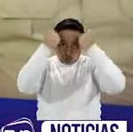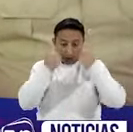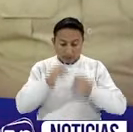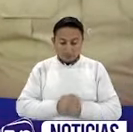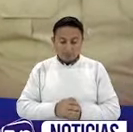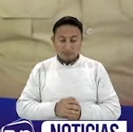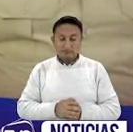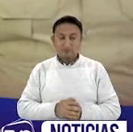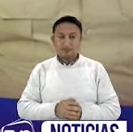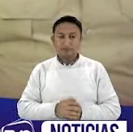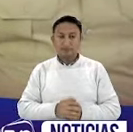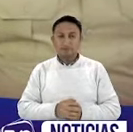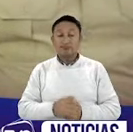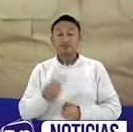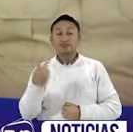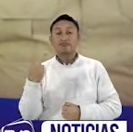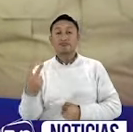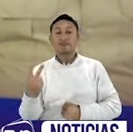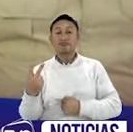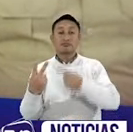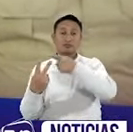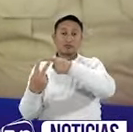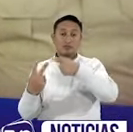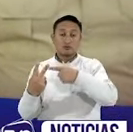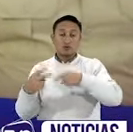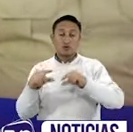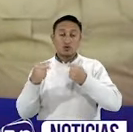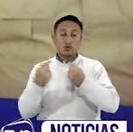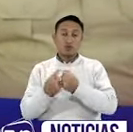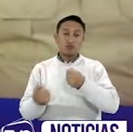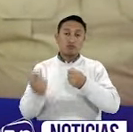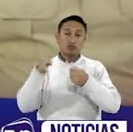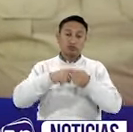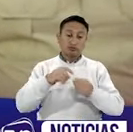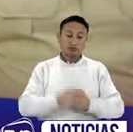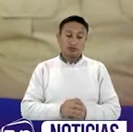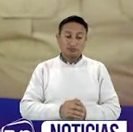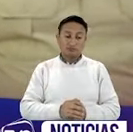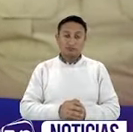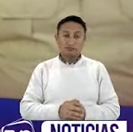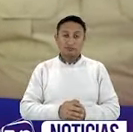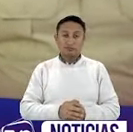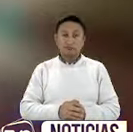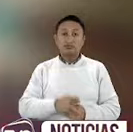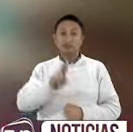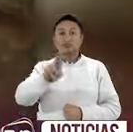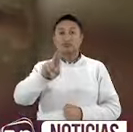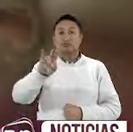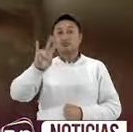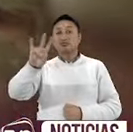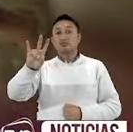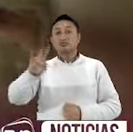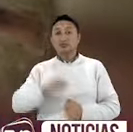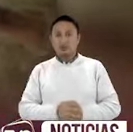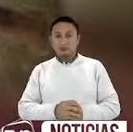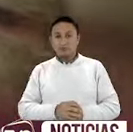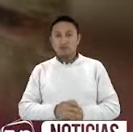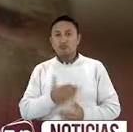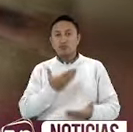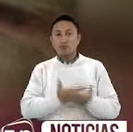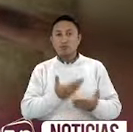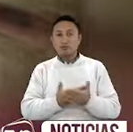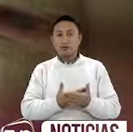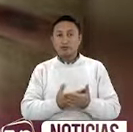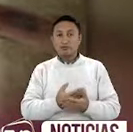boleta vigente. Los sujetos presuntamente pertenecerían al grupo terrorista R7. Entre los indicios